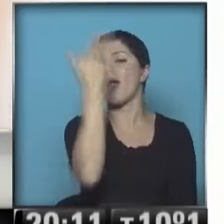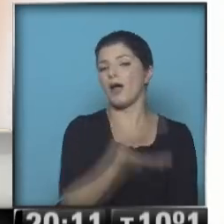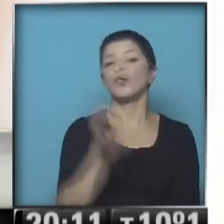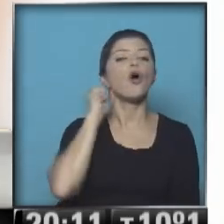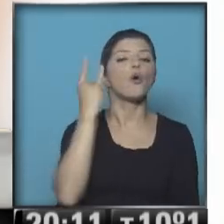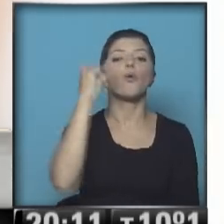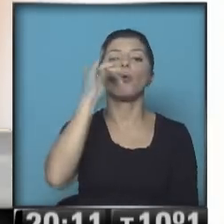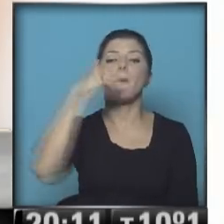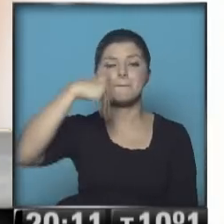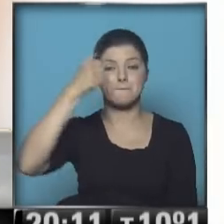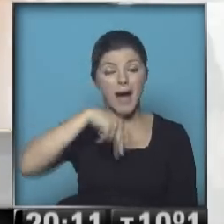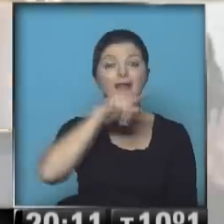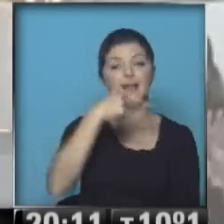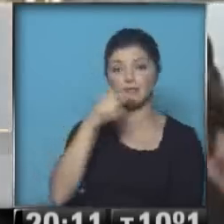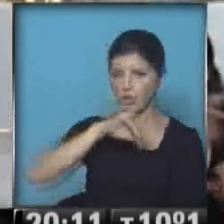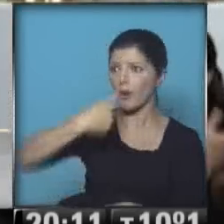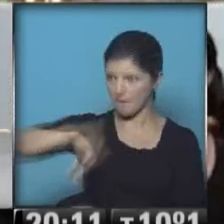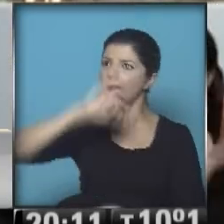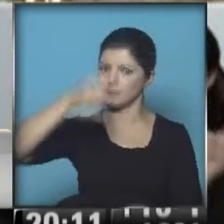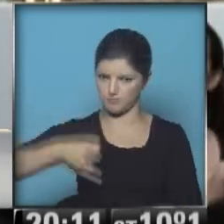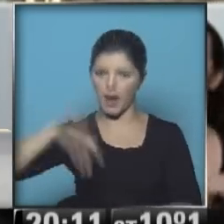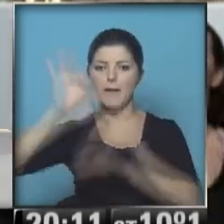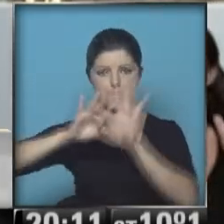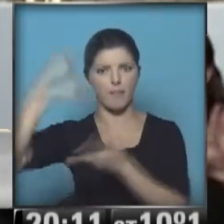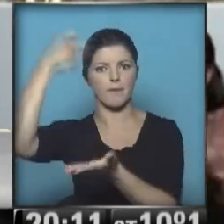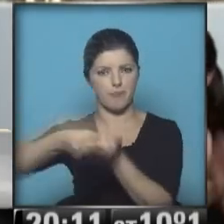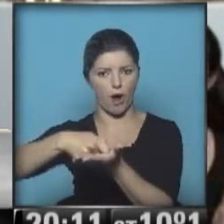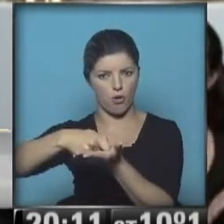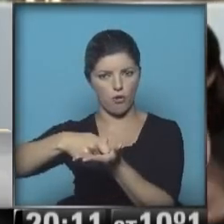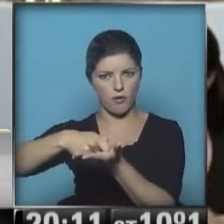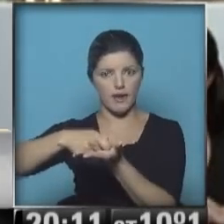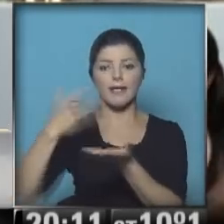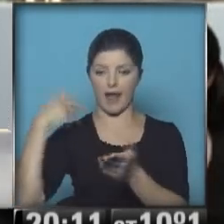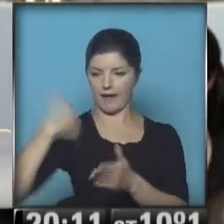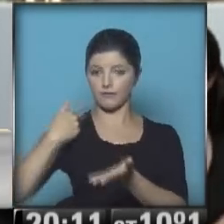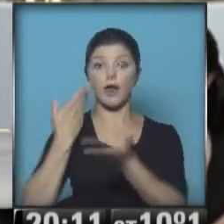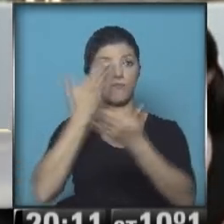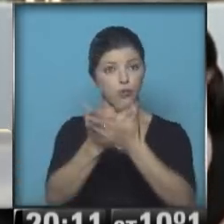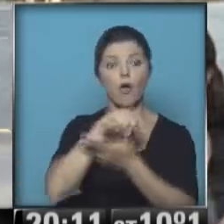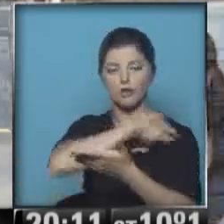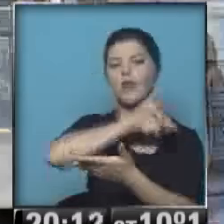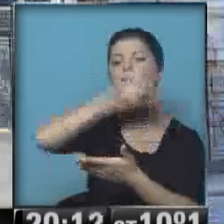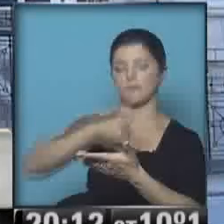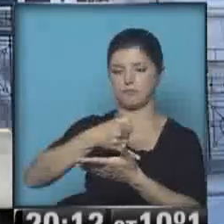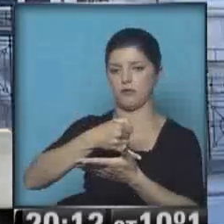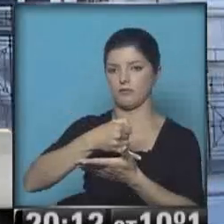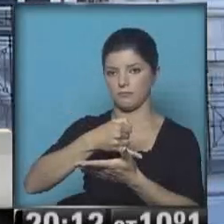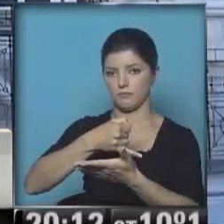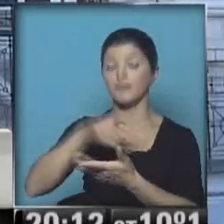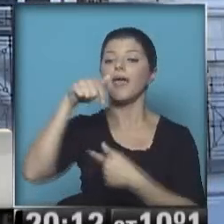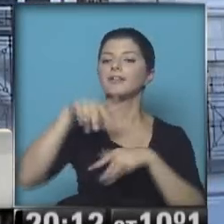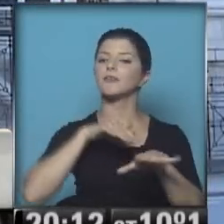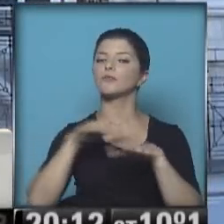quien anticipó su voluntad de aceptar el nuevo plan de pago soberano presentado por el gobierno argentino. La